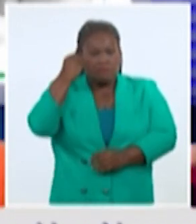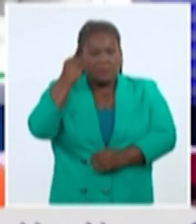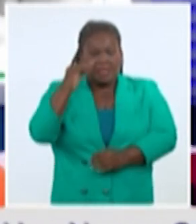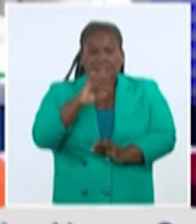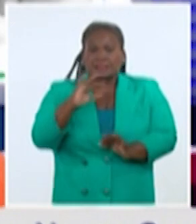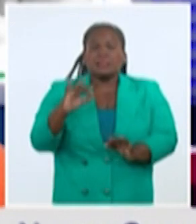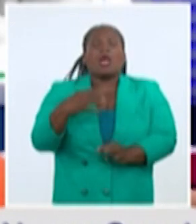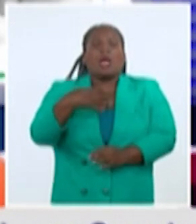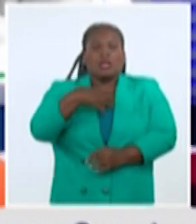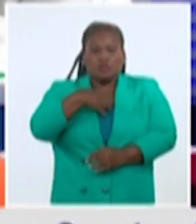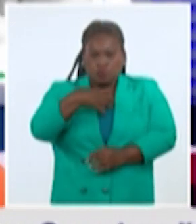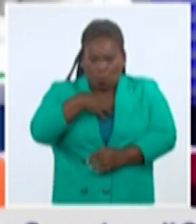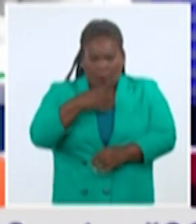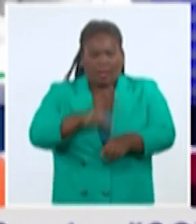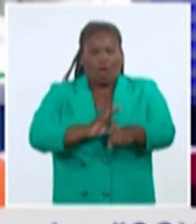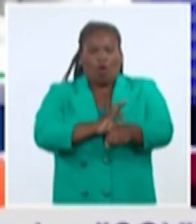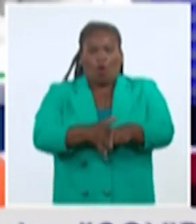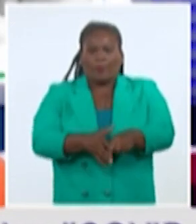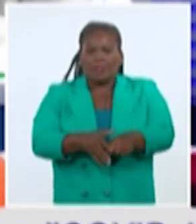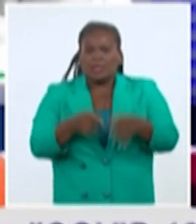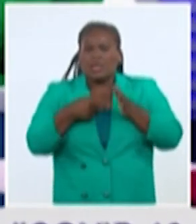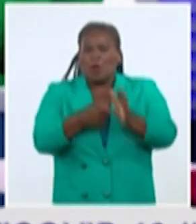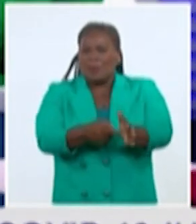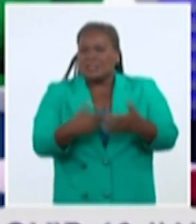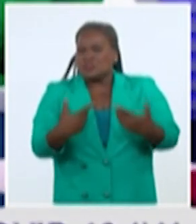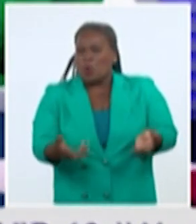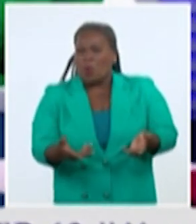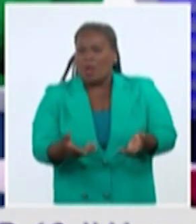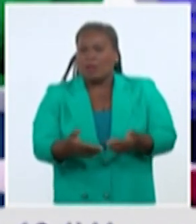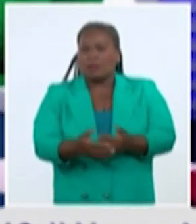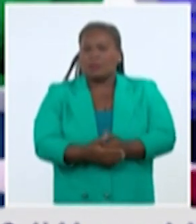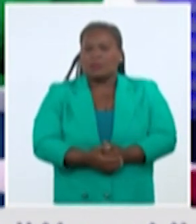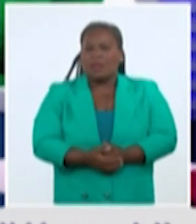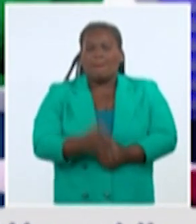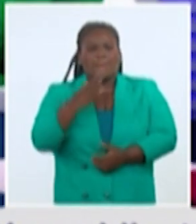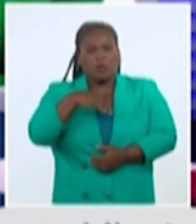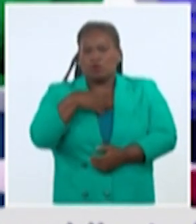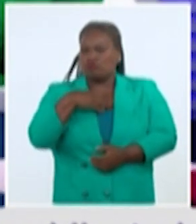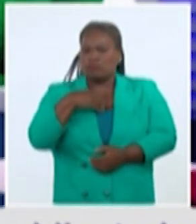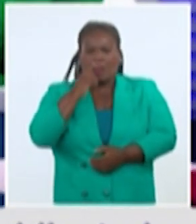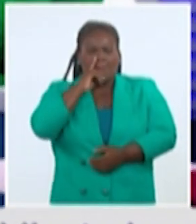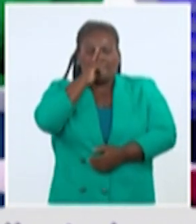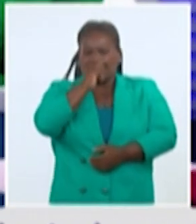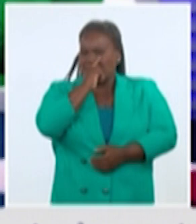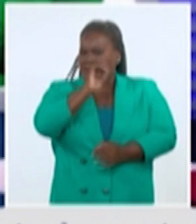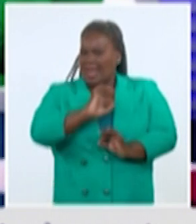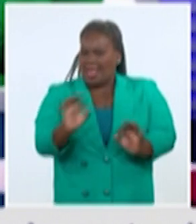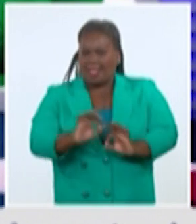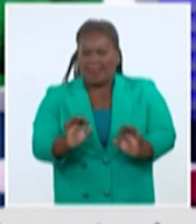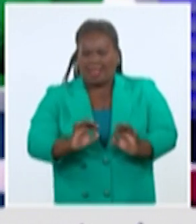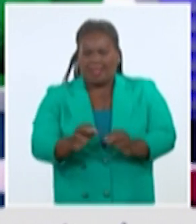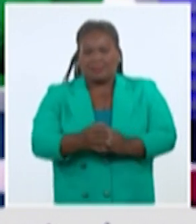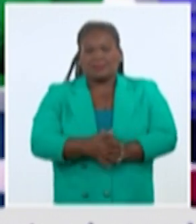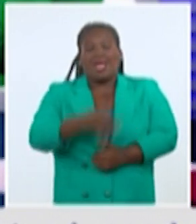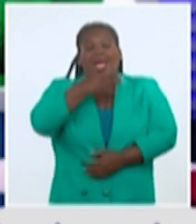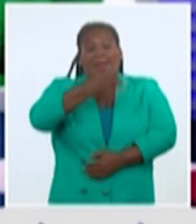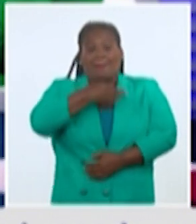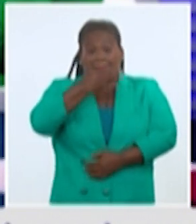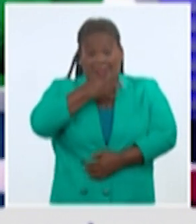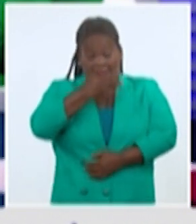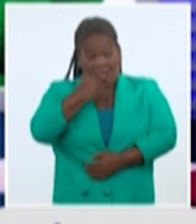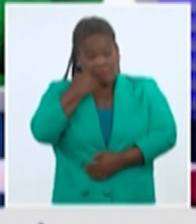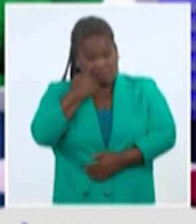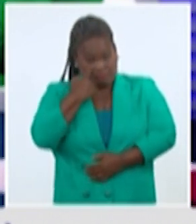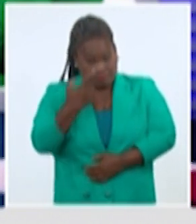haber padecido, ¿cuál es la recomendación de la autoridad sanitaria? Hemos comentado en otros espacios que los estudios realizados en